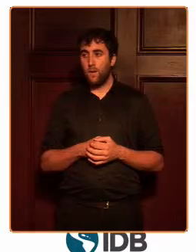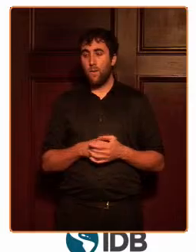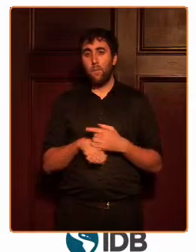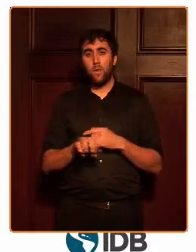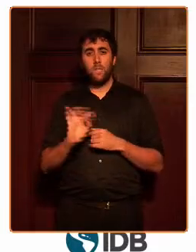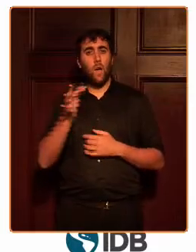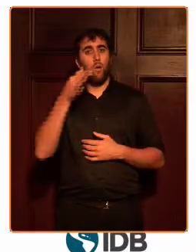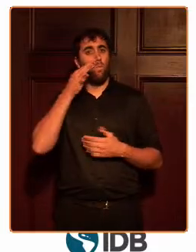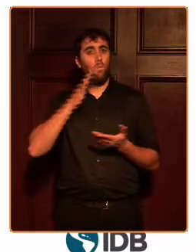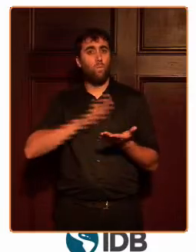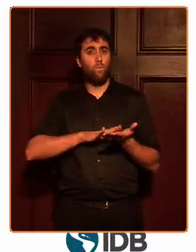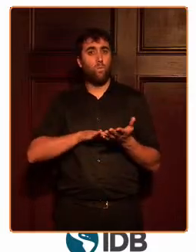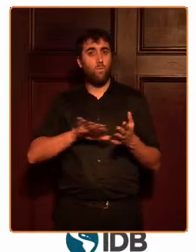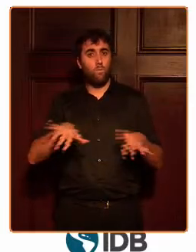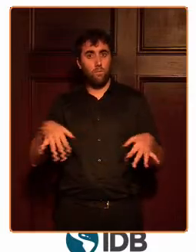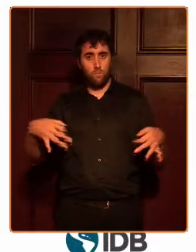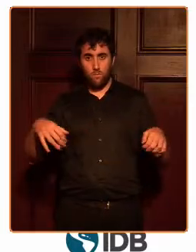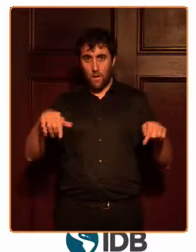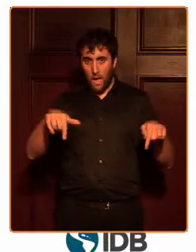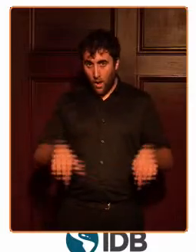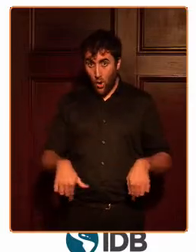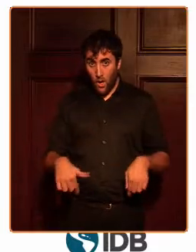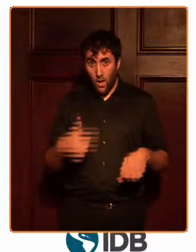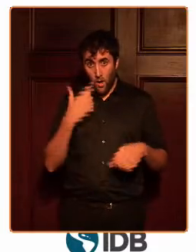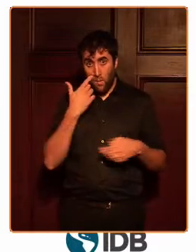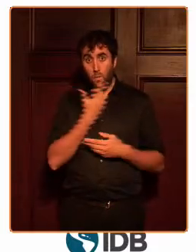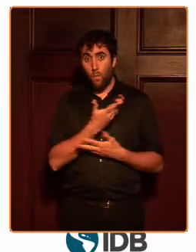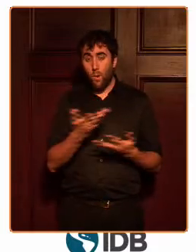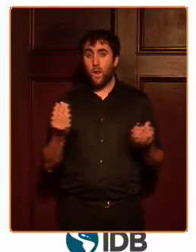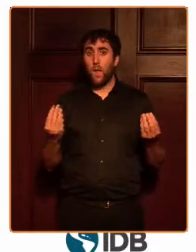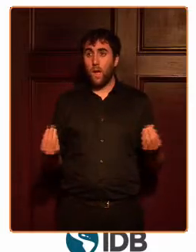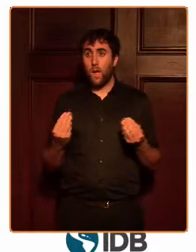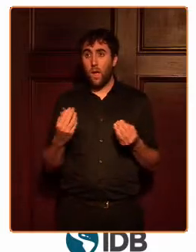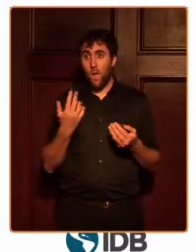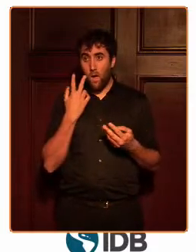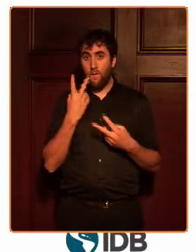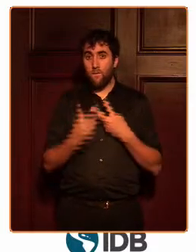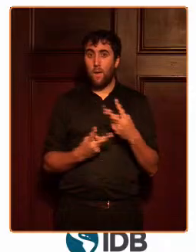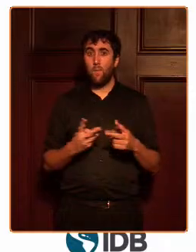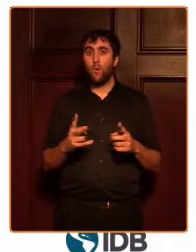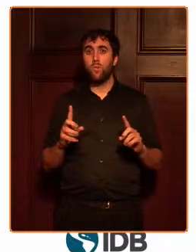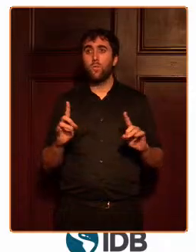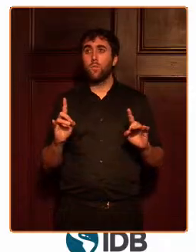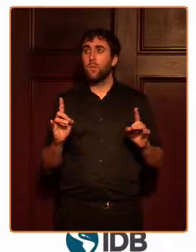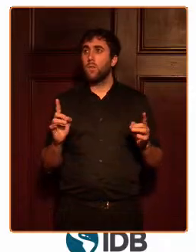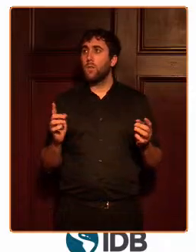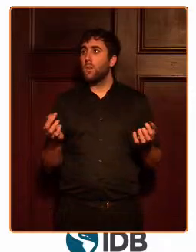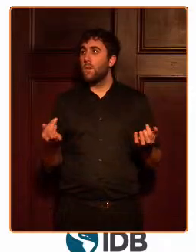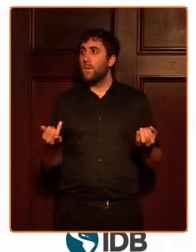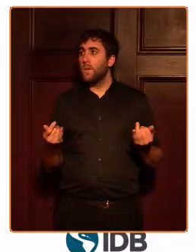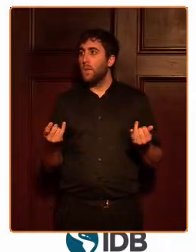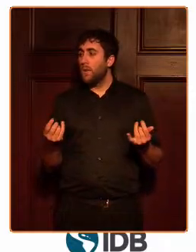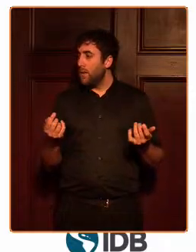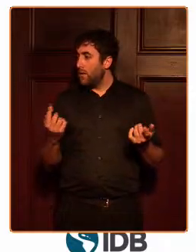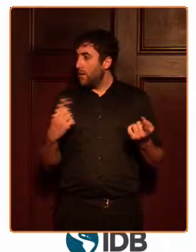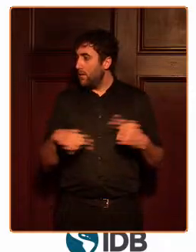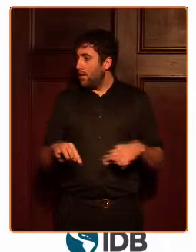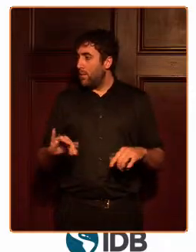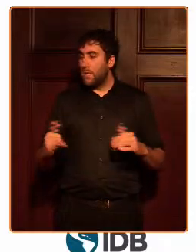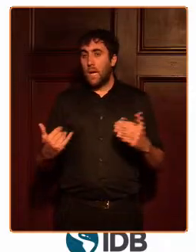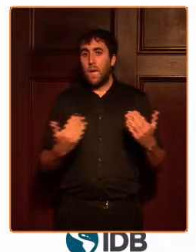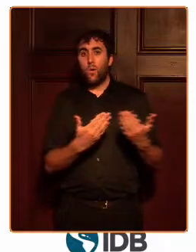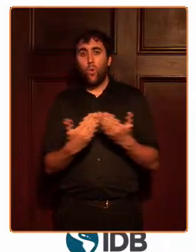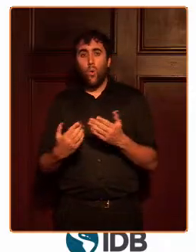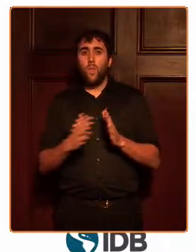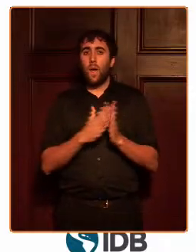evidencia rigurosa que existe en este momento, lo que vemos es que no es concluyente. Vemos estudios como el de